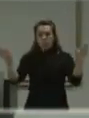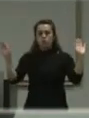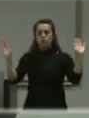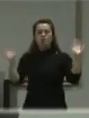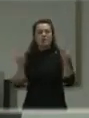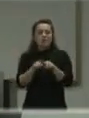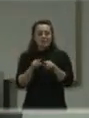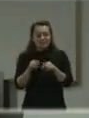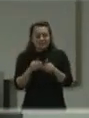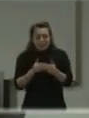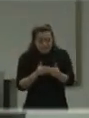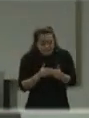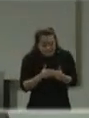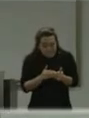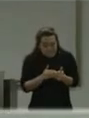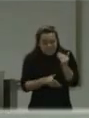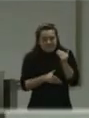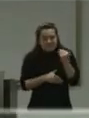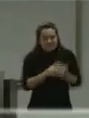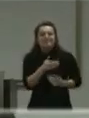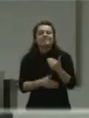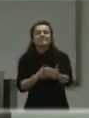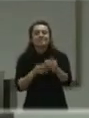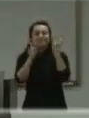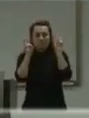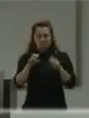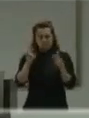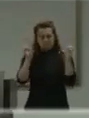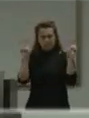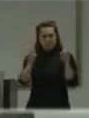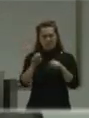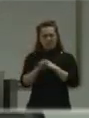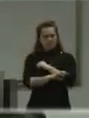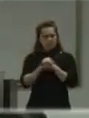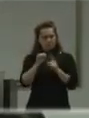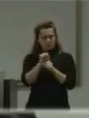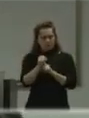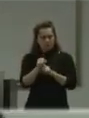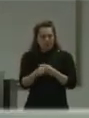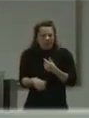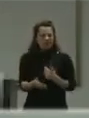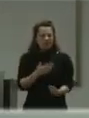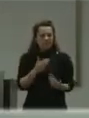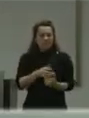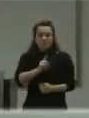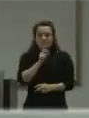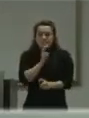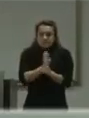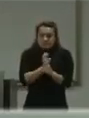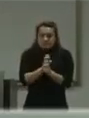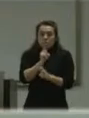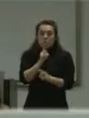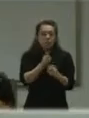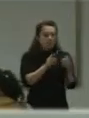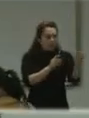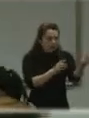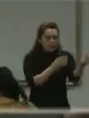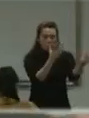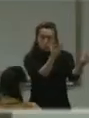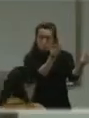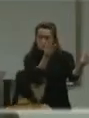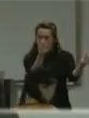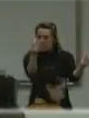el empezar a hablar del tema Hablar de este tema en psicosociales muy complicado porque inclusive desde los mismos grupos de apoyo que existen